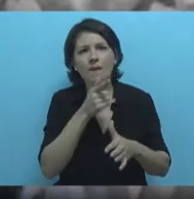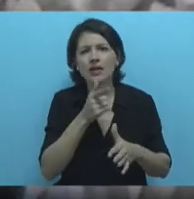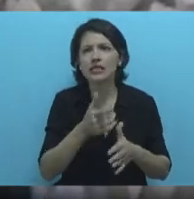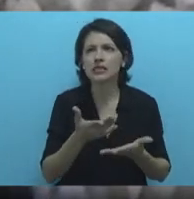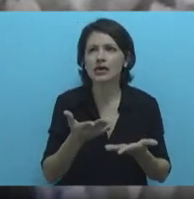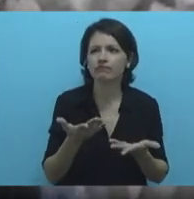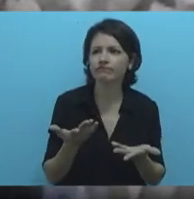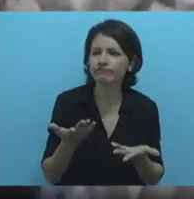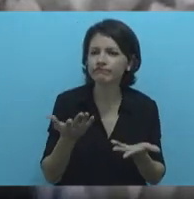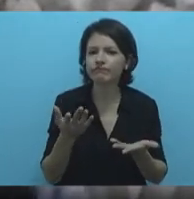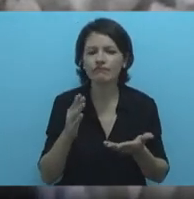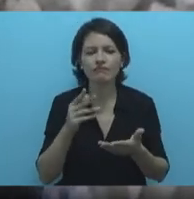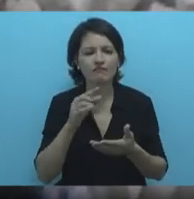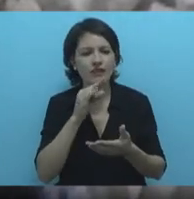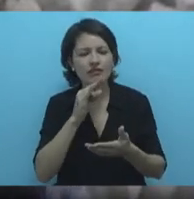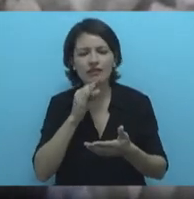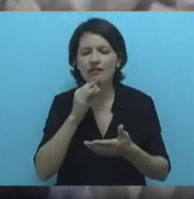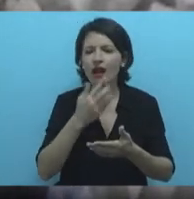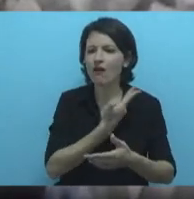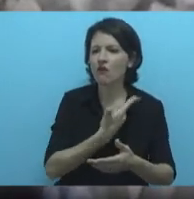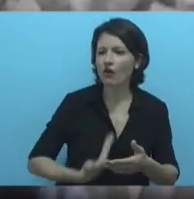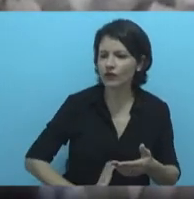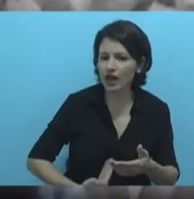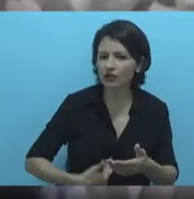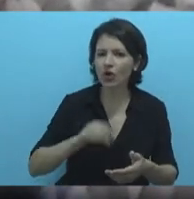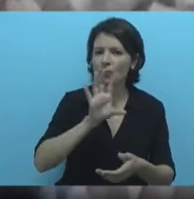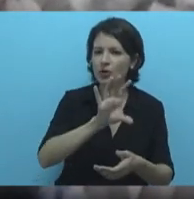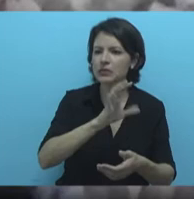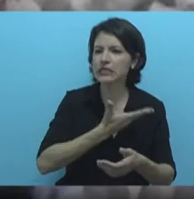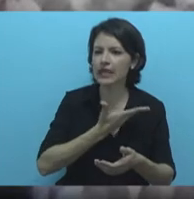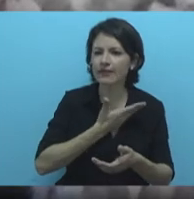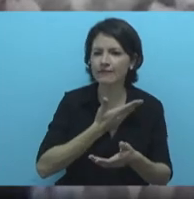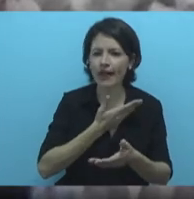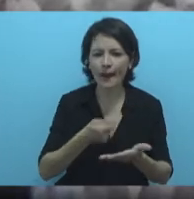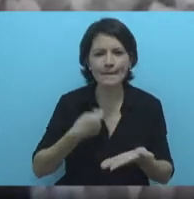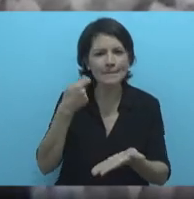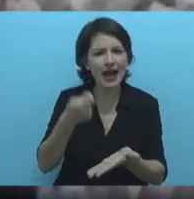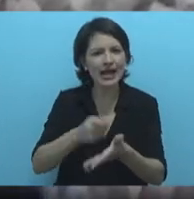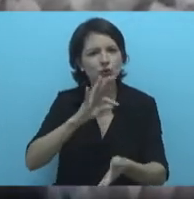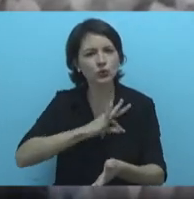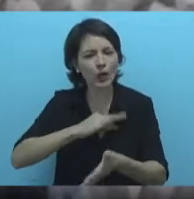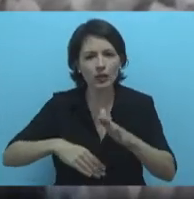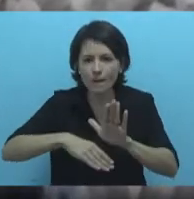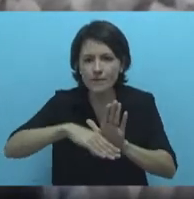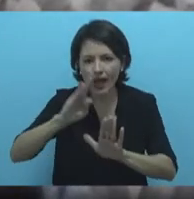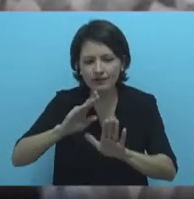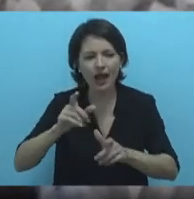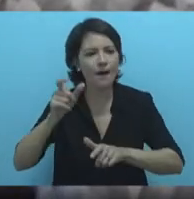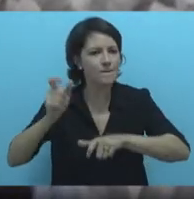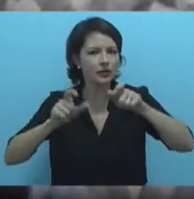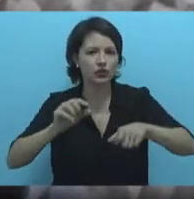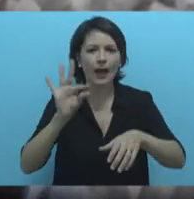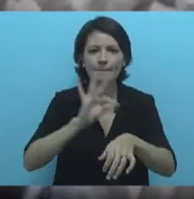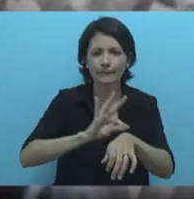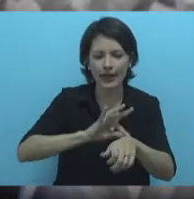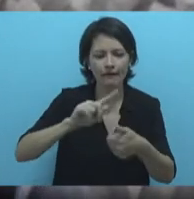salarial de los trabajadores y de las trabajadoras de la salud parece mentira que